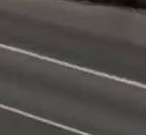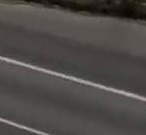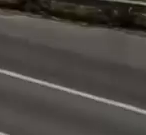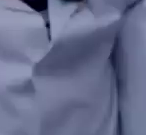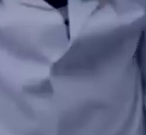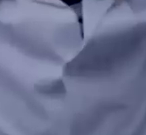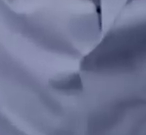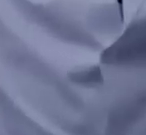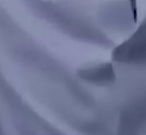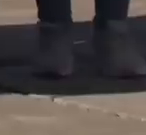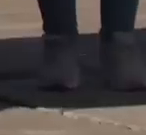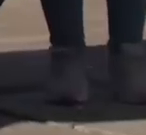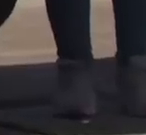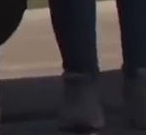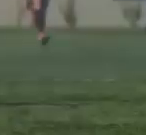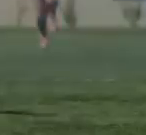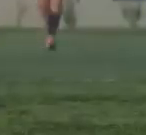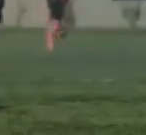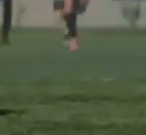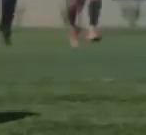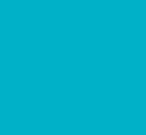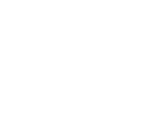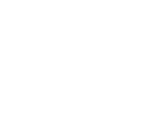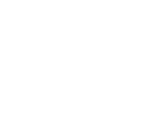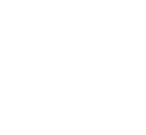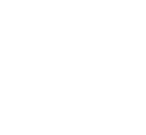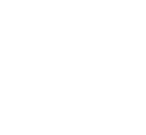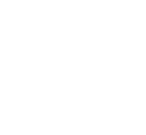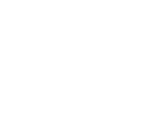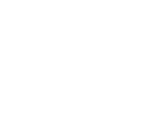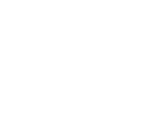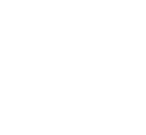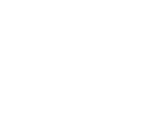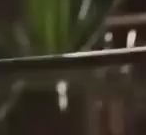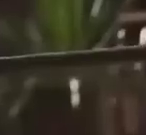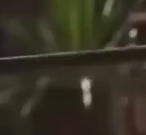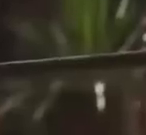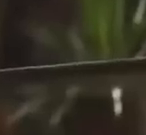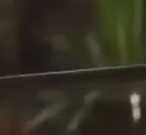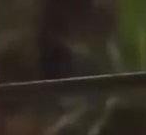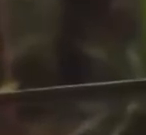desarrollo, derecho al futuro. Gobierno de la Provincia de Buenos Aires.